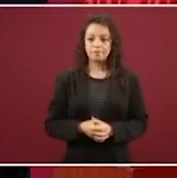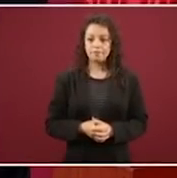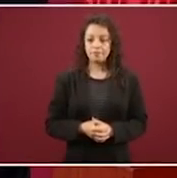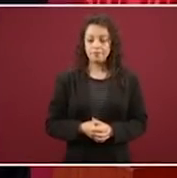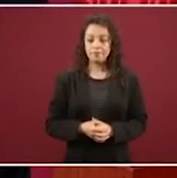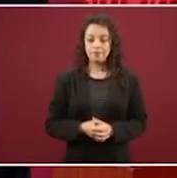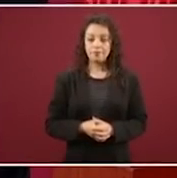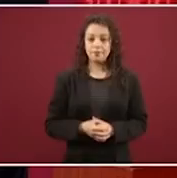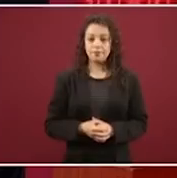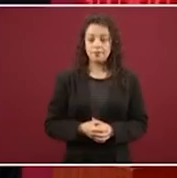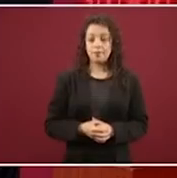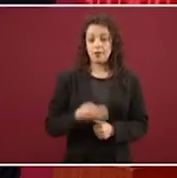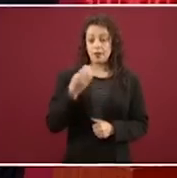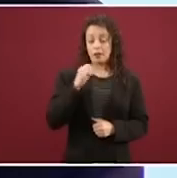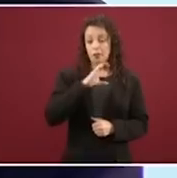con que